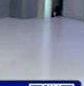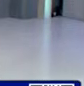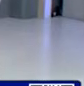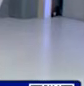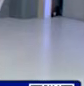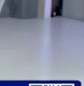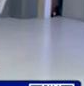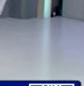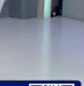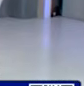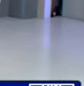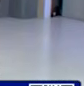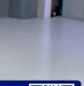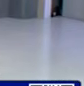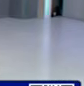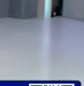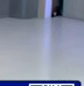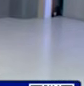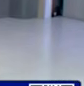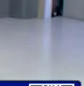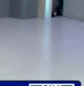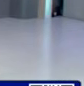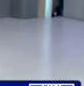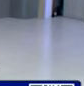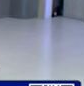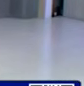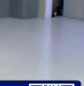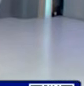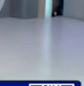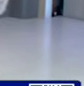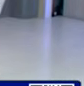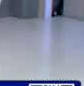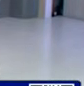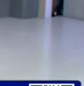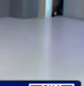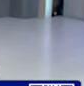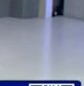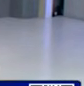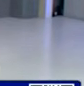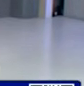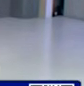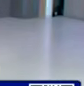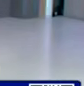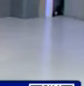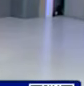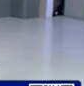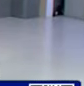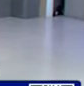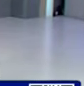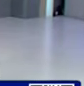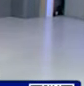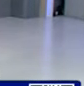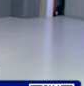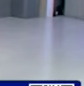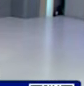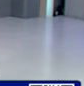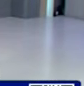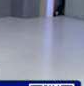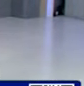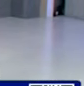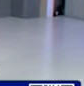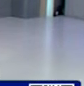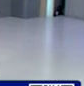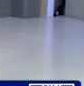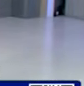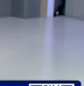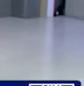Esperemos, por favor, que la policía realice su trabajo. Federico Camacho está allá al día, investiga con nuestro equipo periodístico, siguiendo todo el trabajo